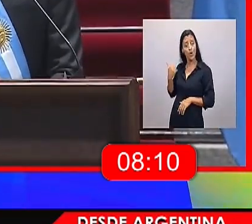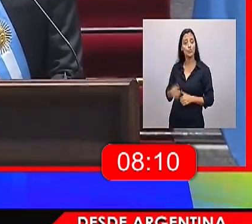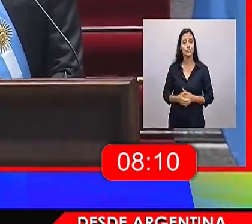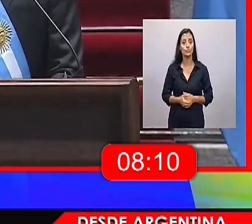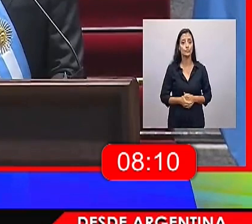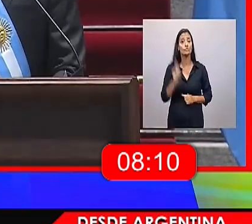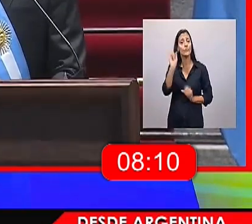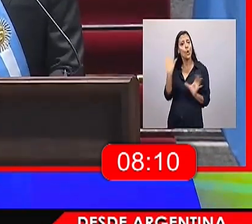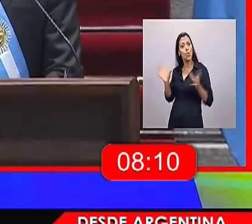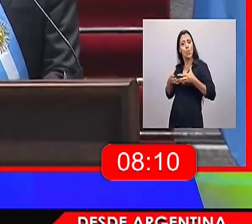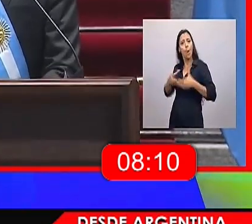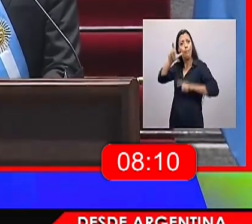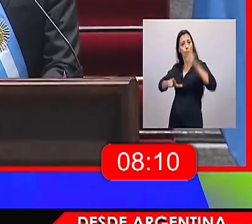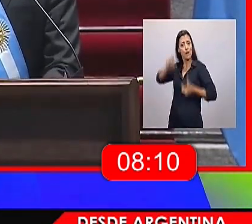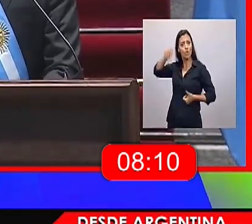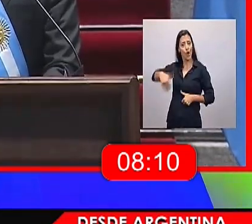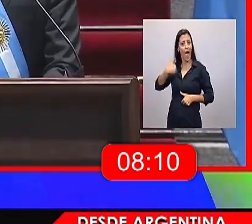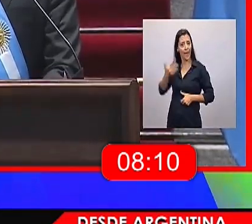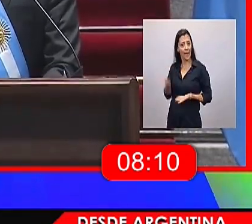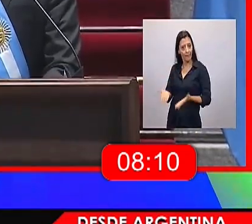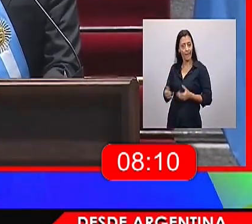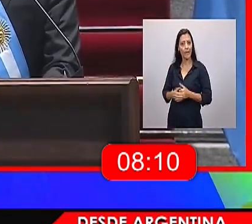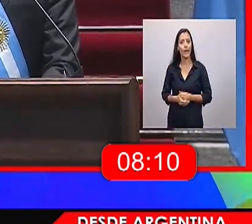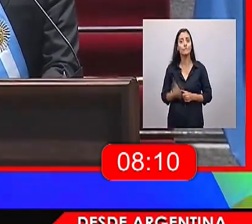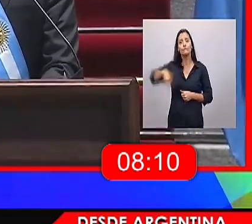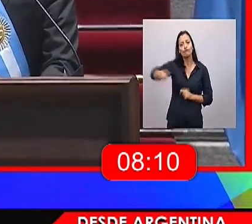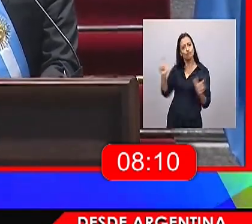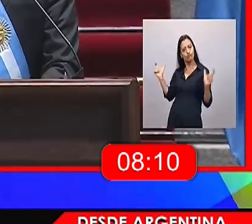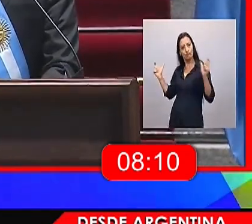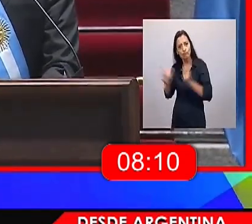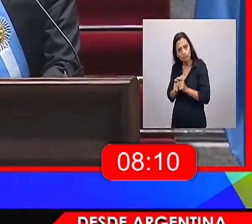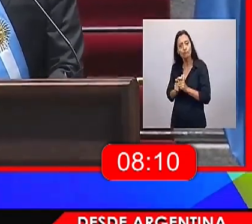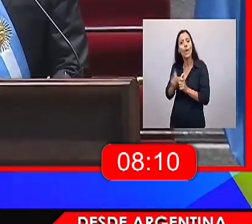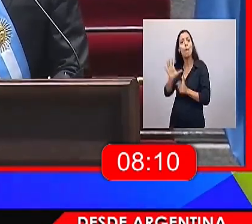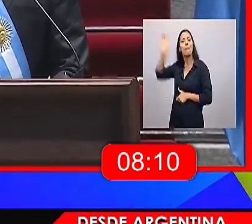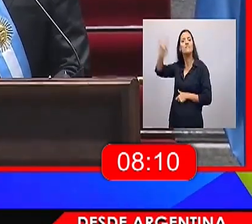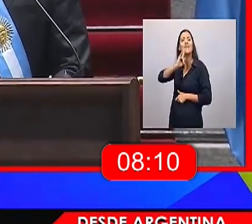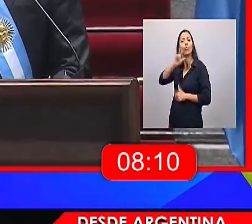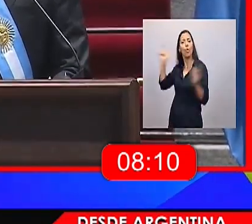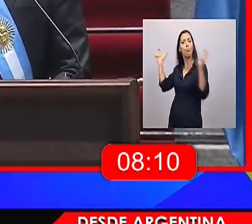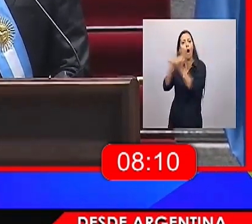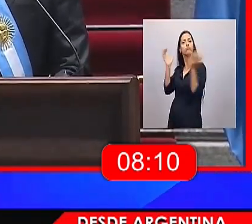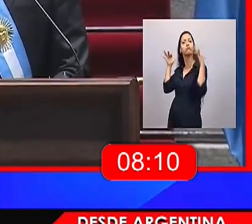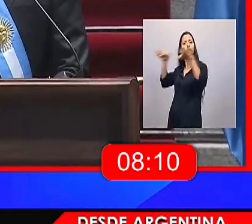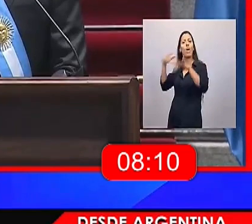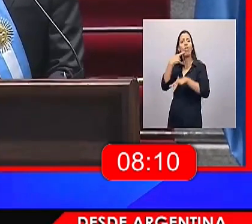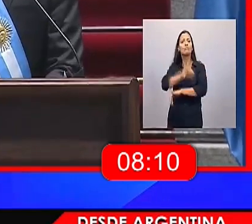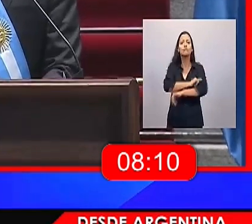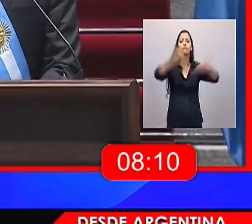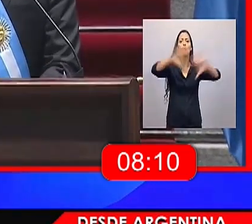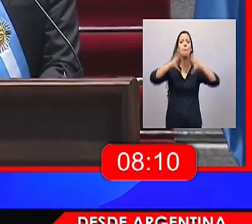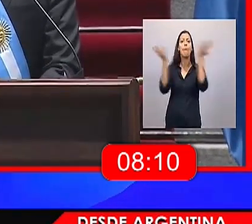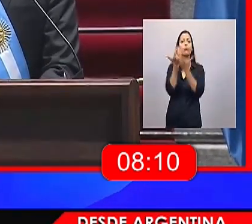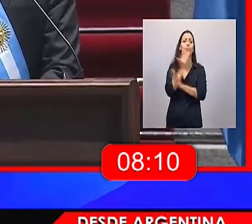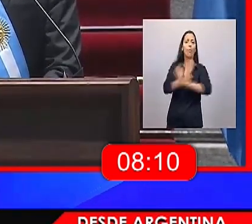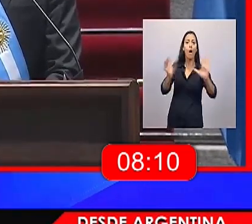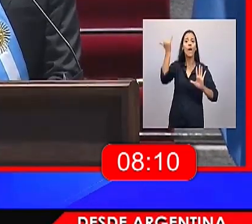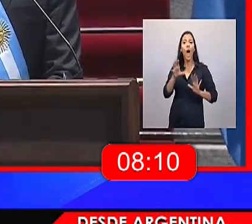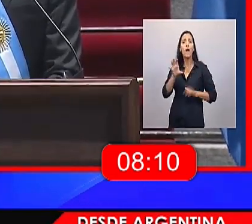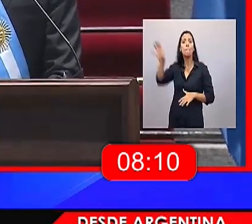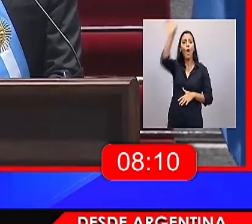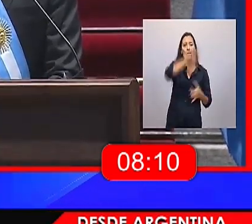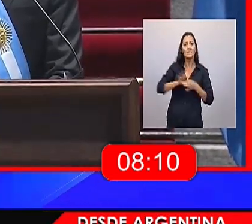con la finalidad de realizar menos gasto. Que si bien es cierto, es correcto en números, pero ¿crees